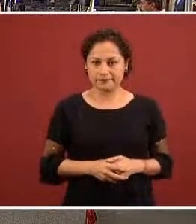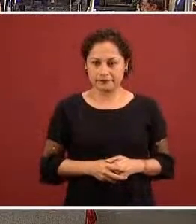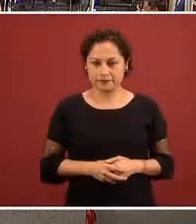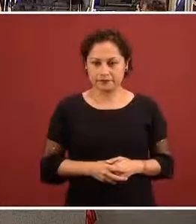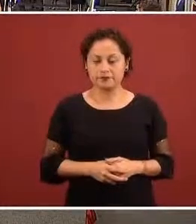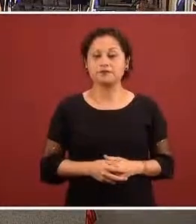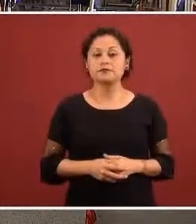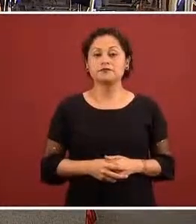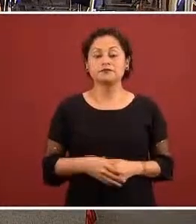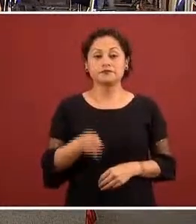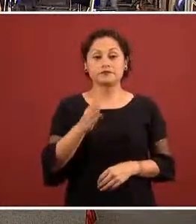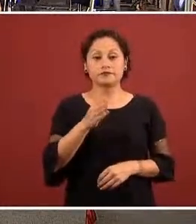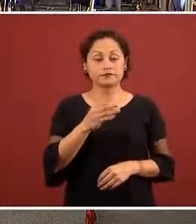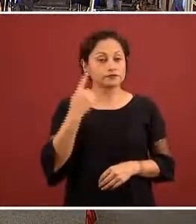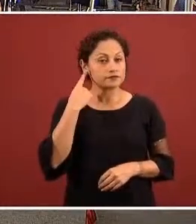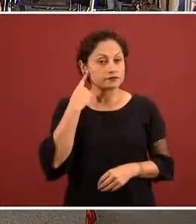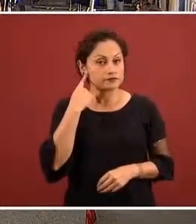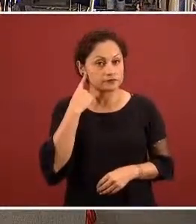Buenas tardes,